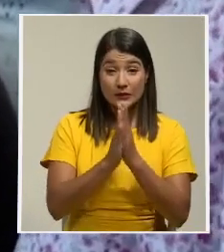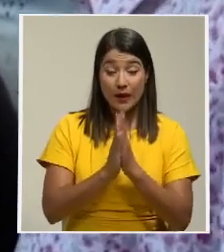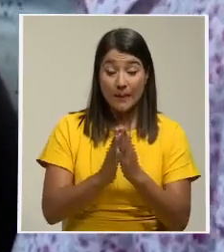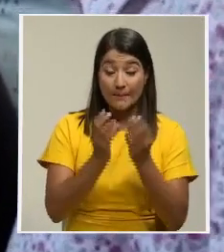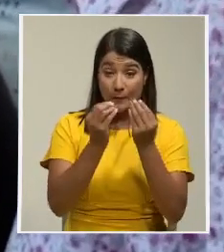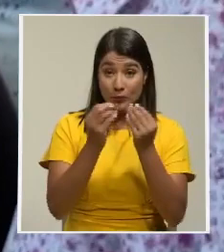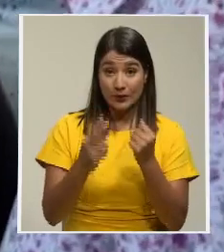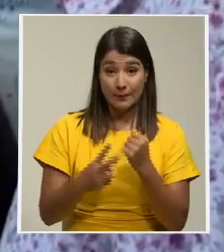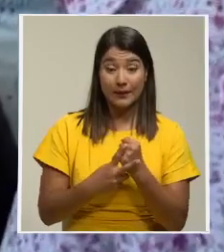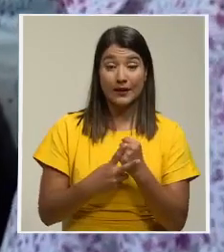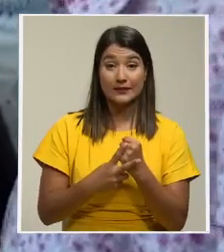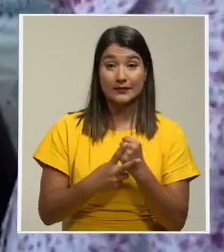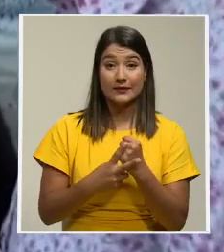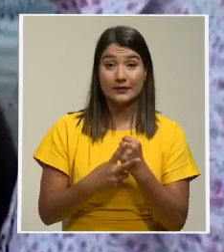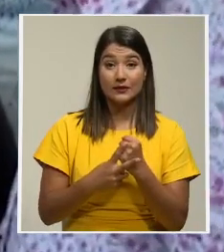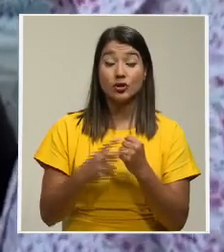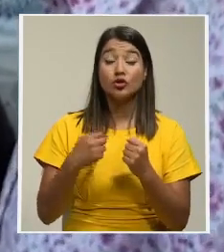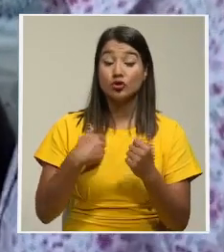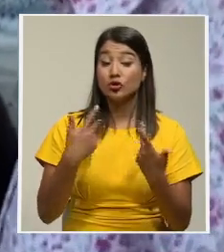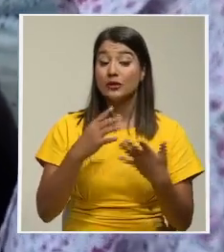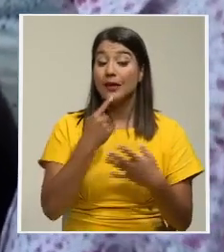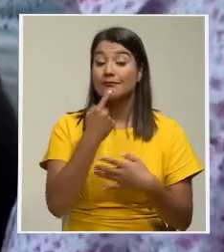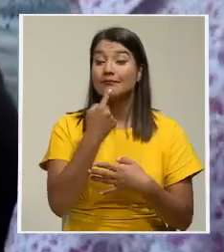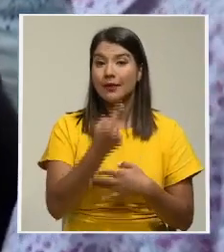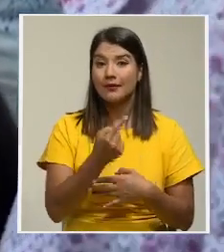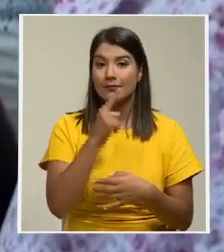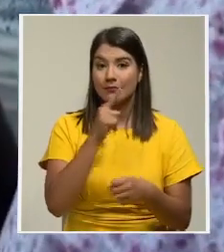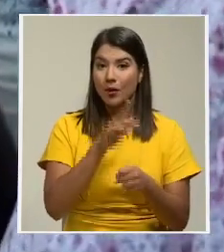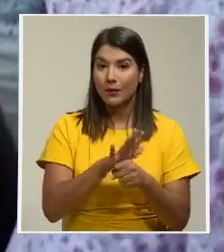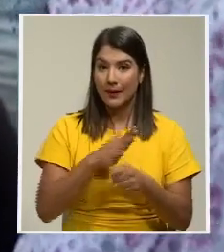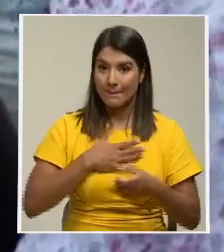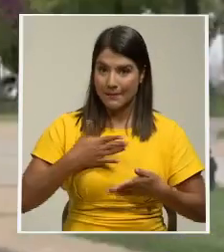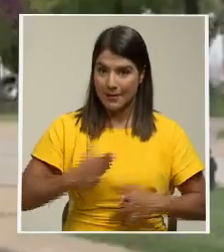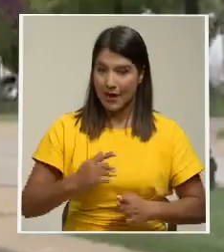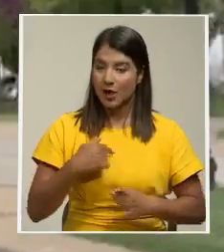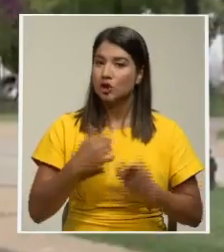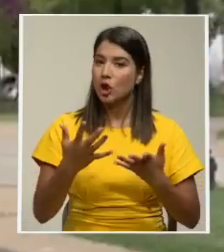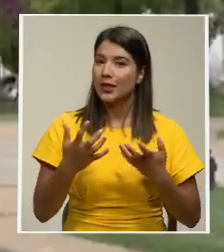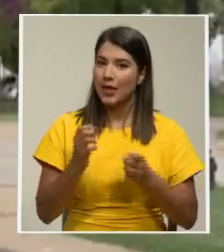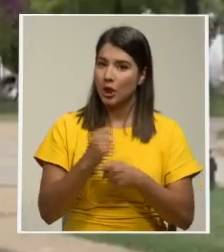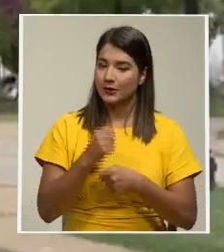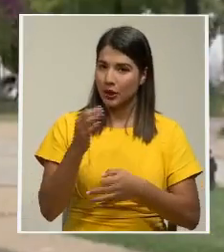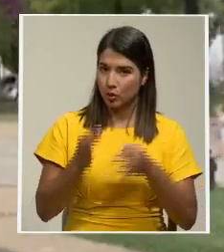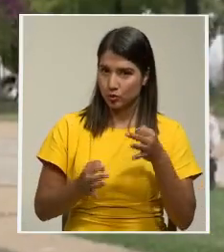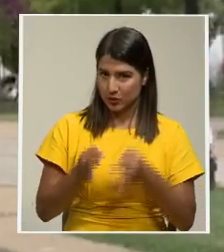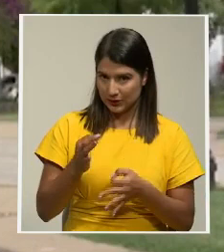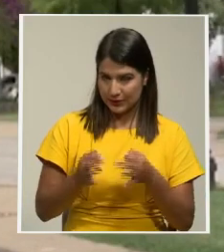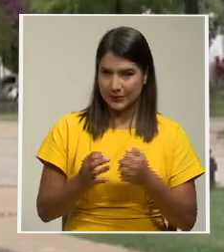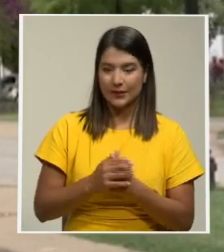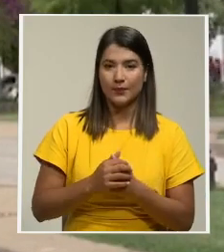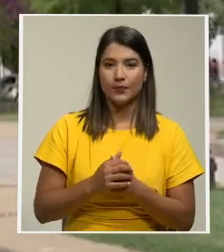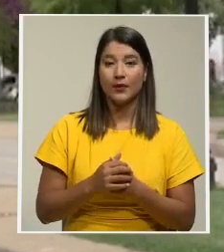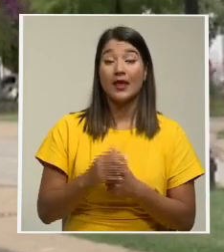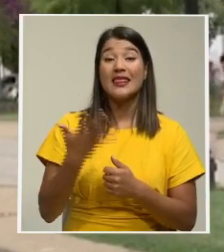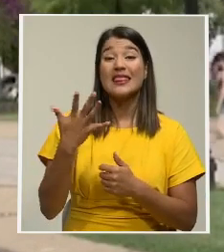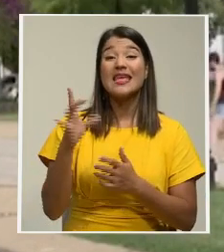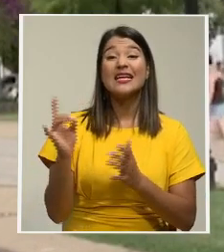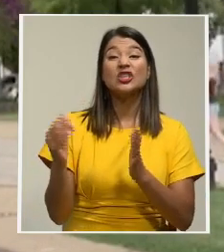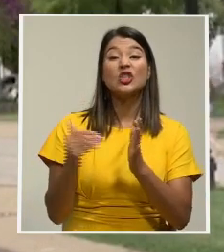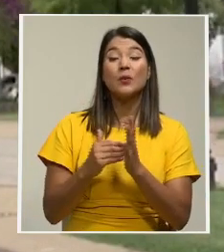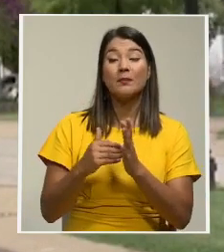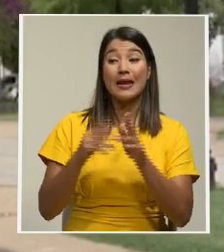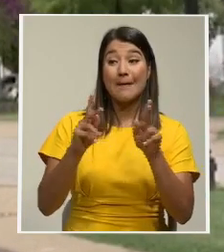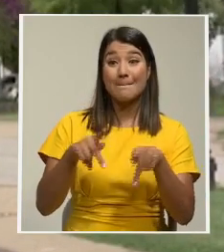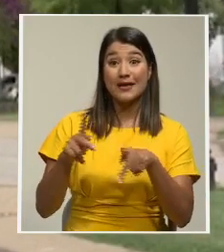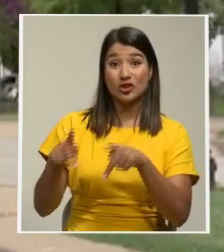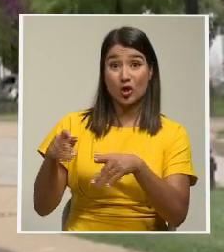constantemente. Se lo prometí a ella que voy a hacer justicia. Rojas, una ciudad de 18.000 habitantes al noroeste